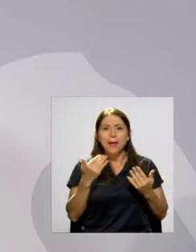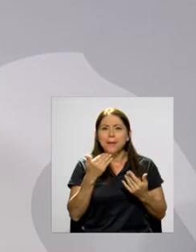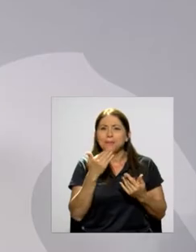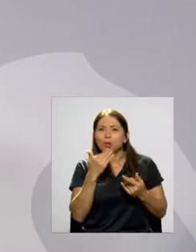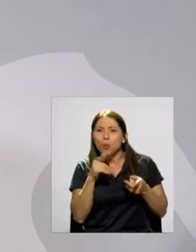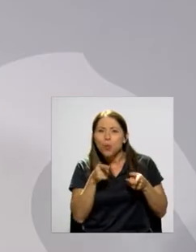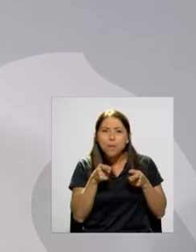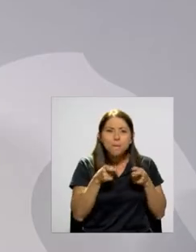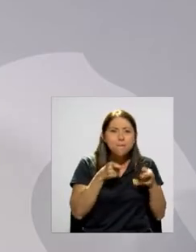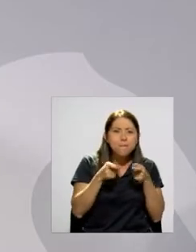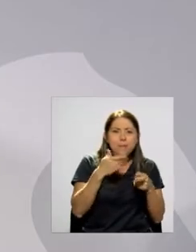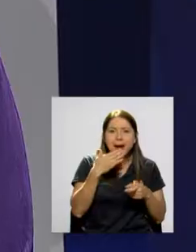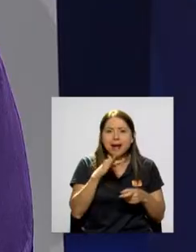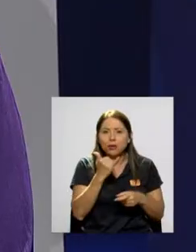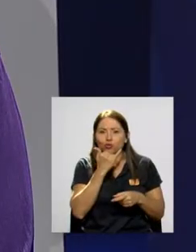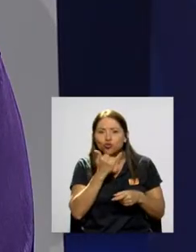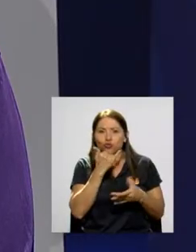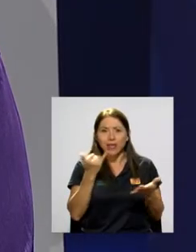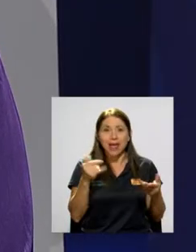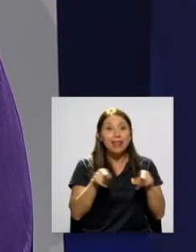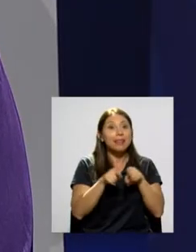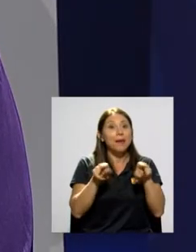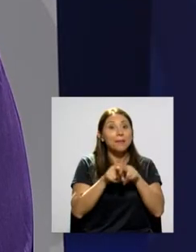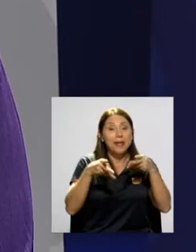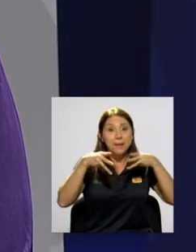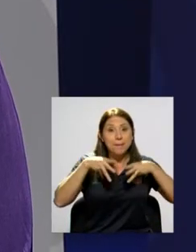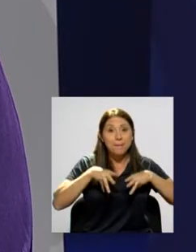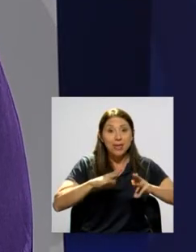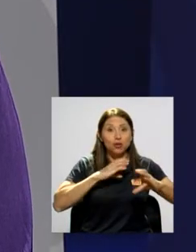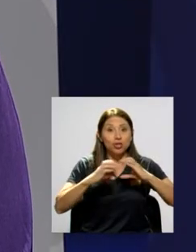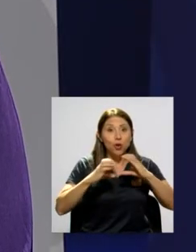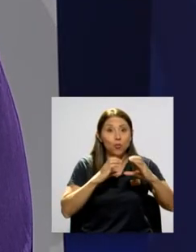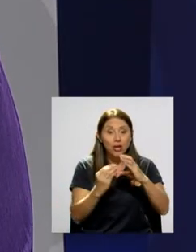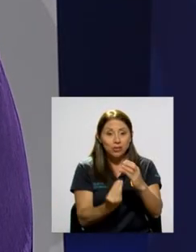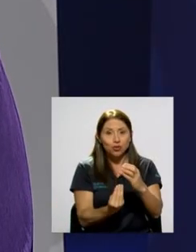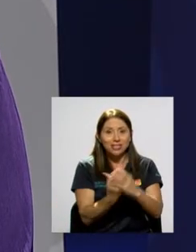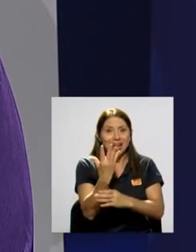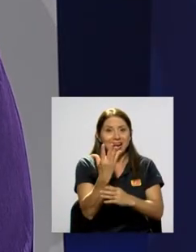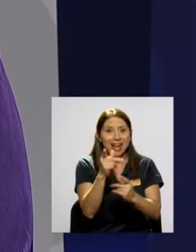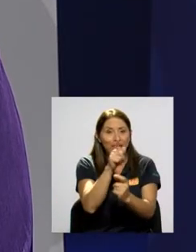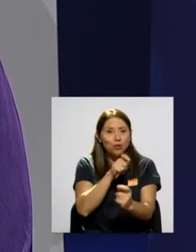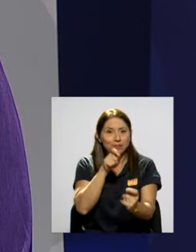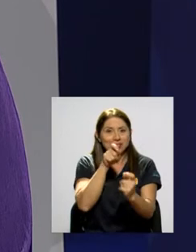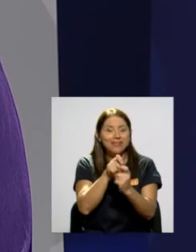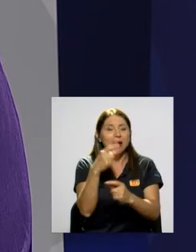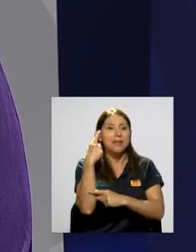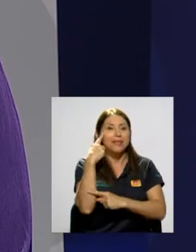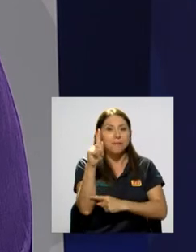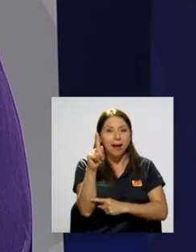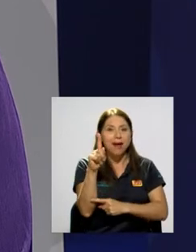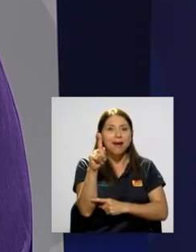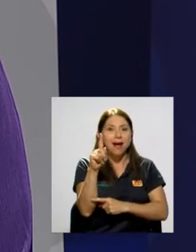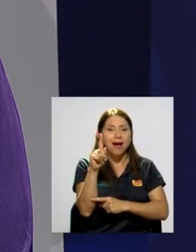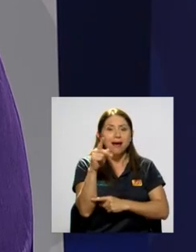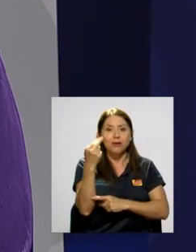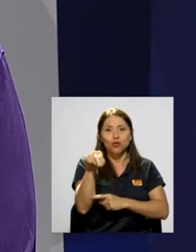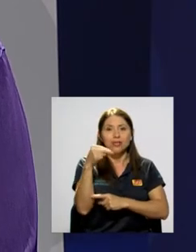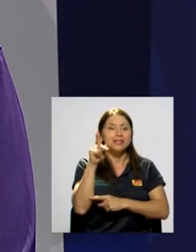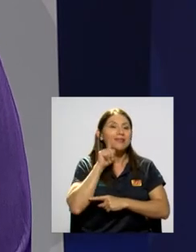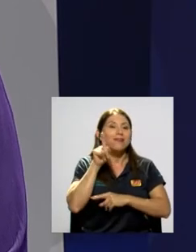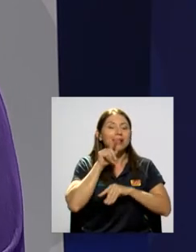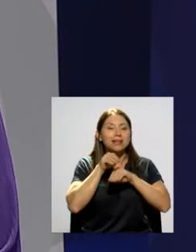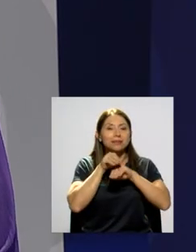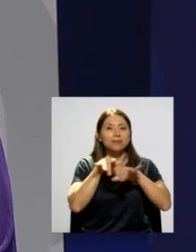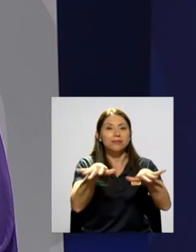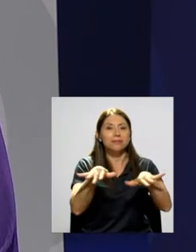maliciosa, mal construida, incluso medios que se han creado específicamente para difundir noticias falsas.